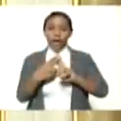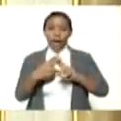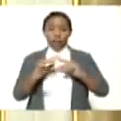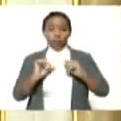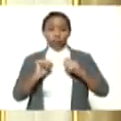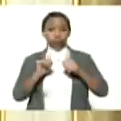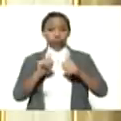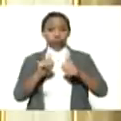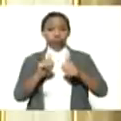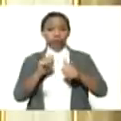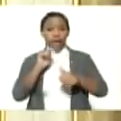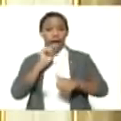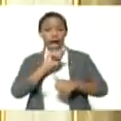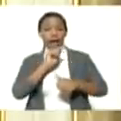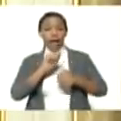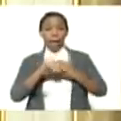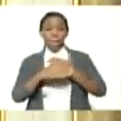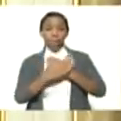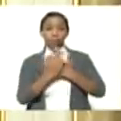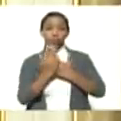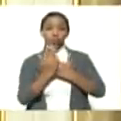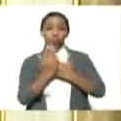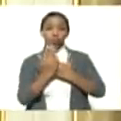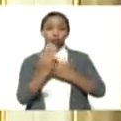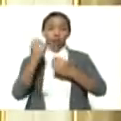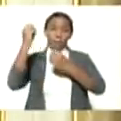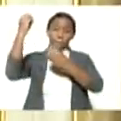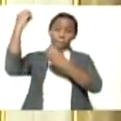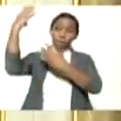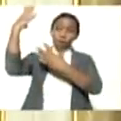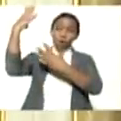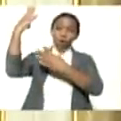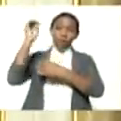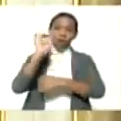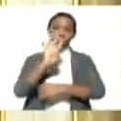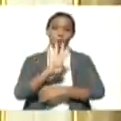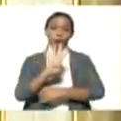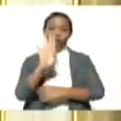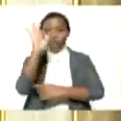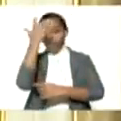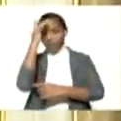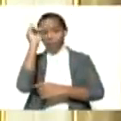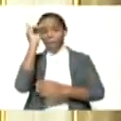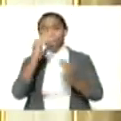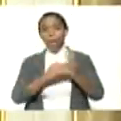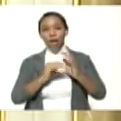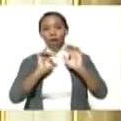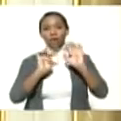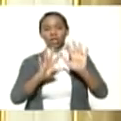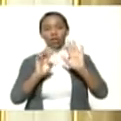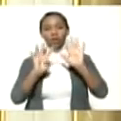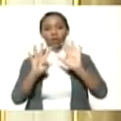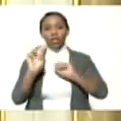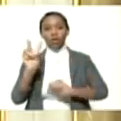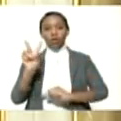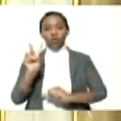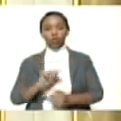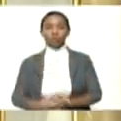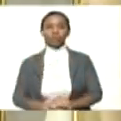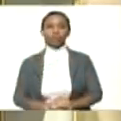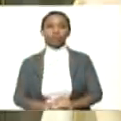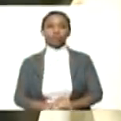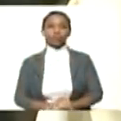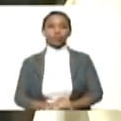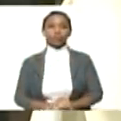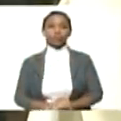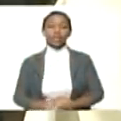surgimiento de aquella madrugada luminosa del 4 de febrero de 1992.